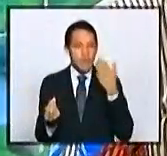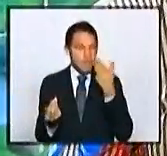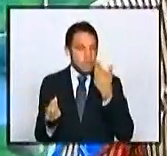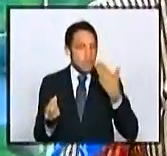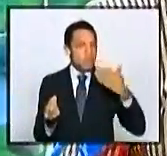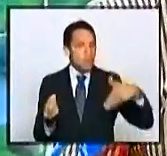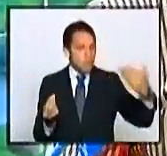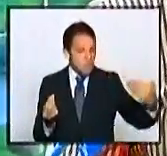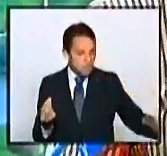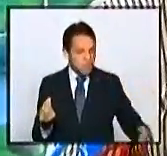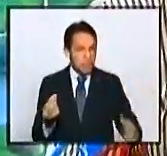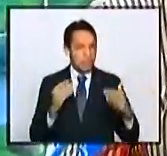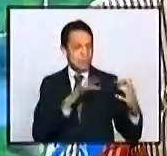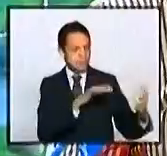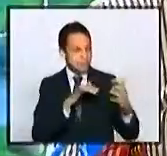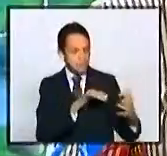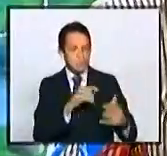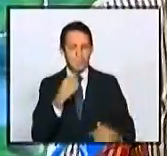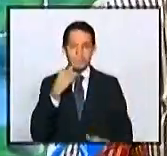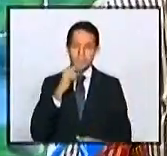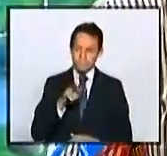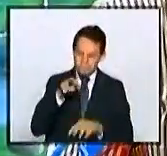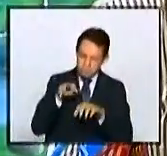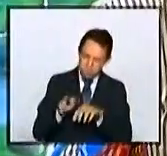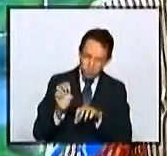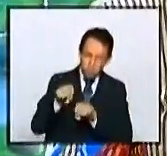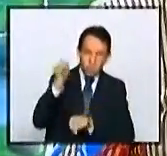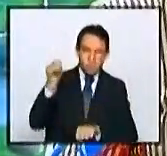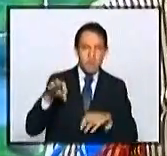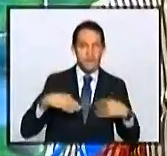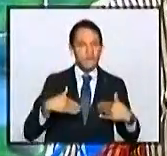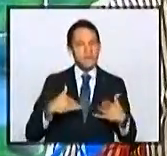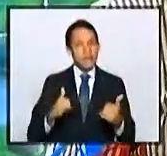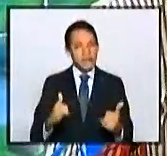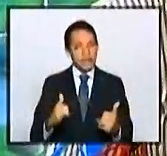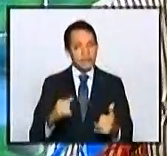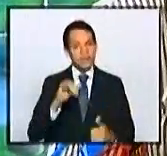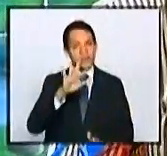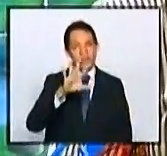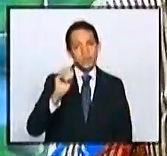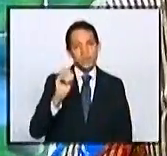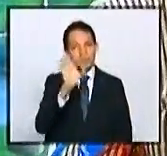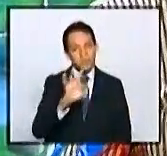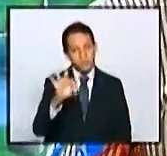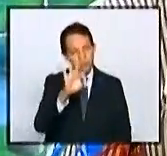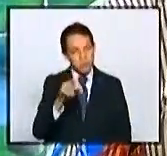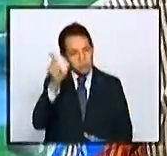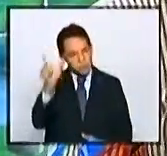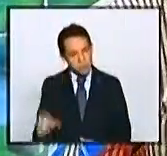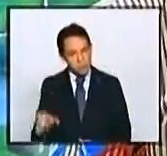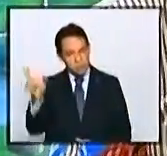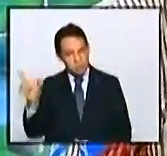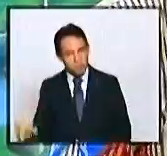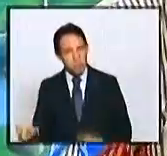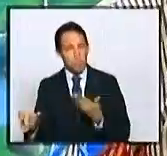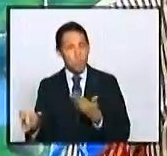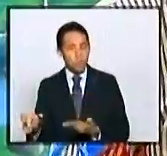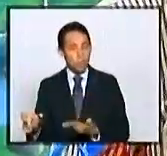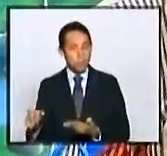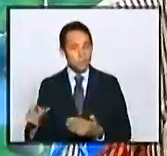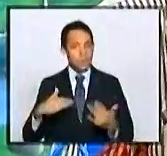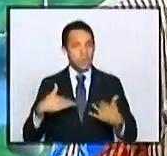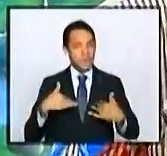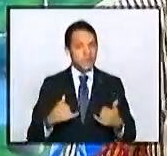posguerra y empezó a observar que si bien la felicidad, un 50% está determinado